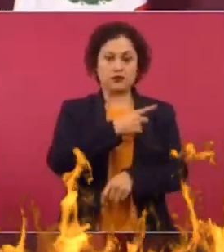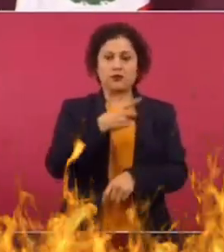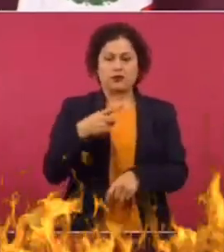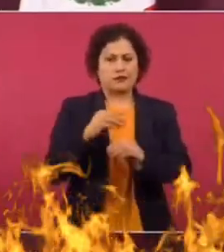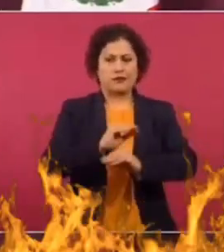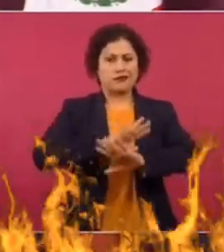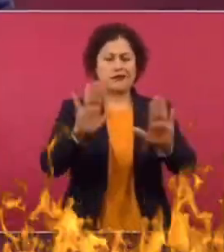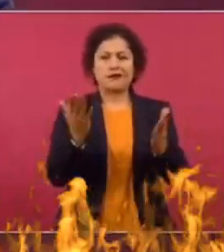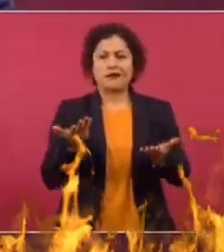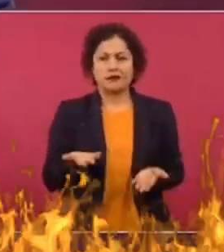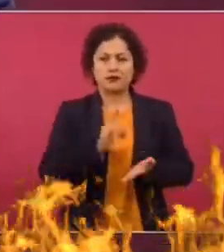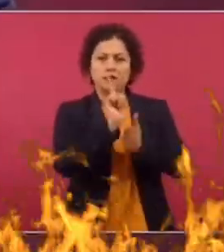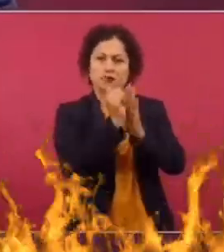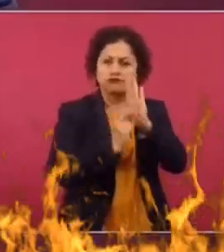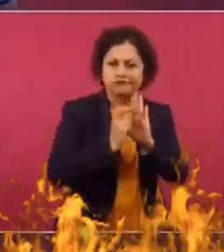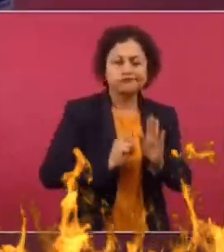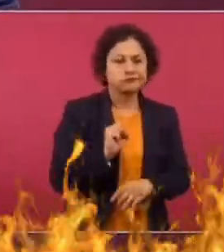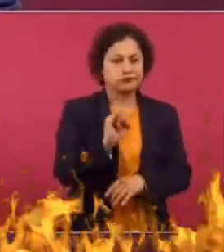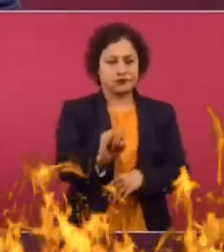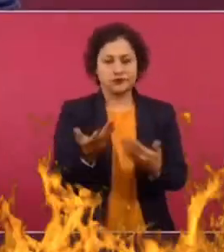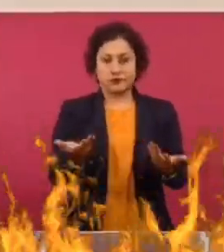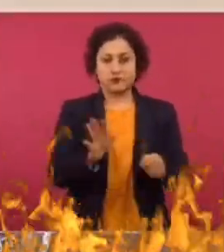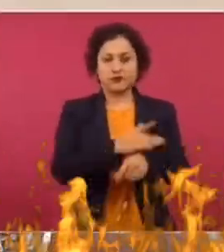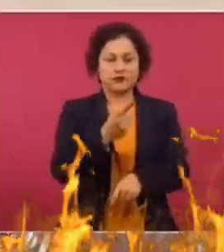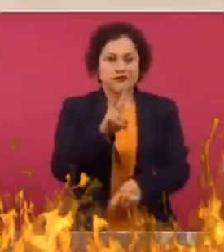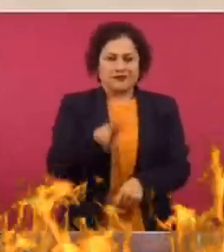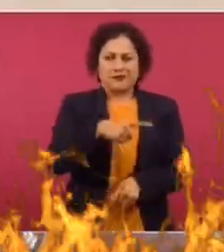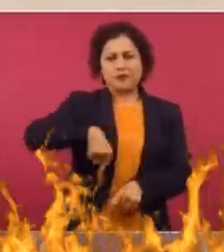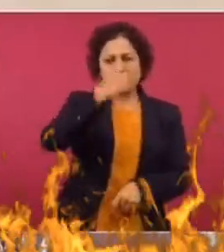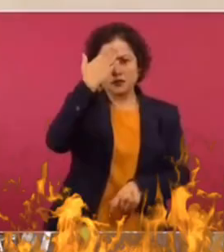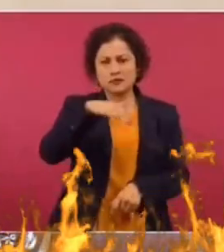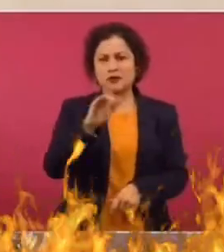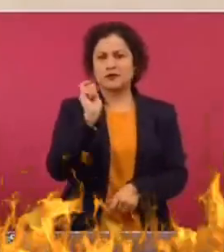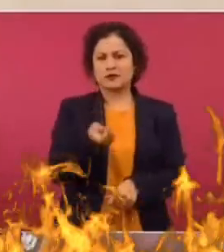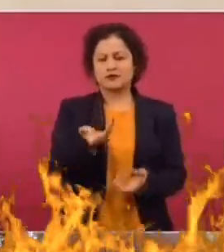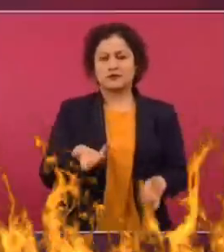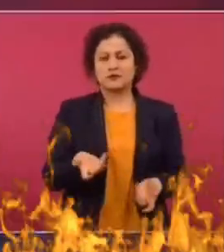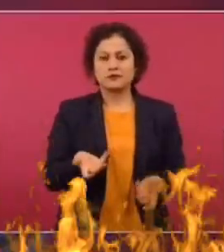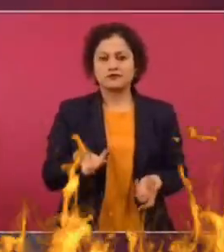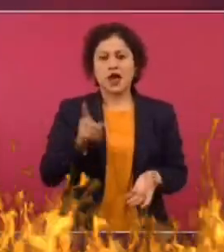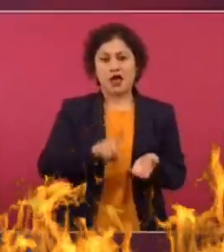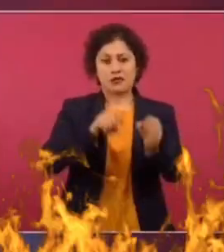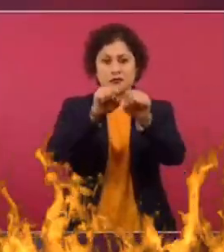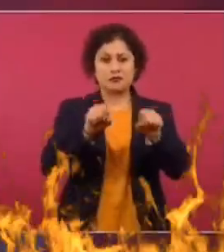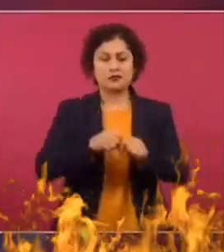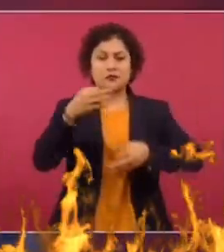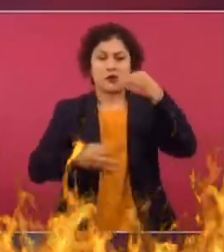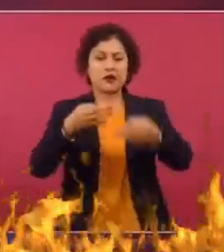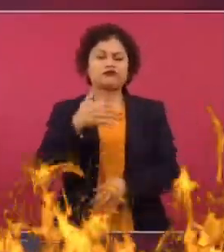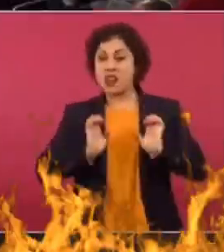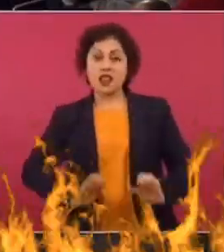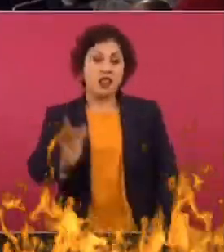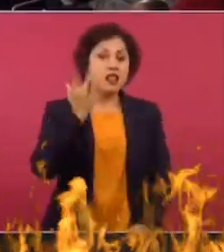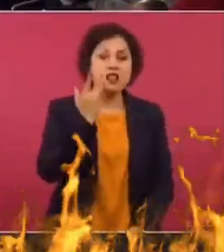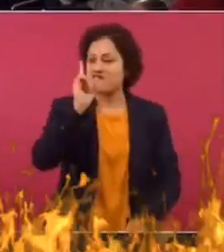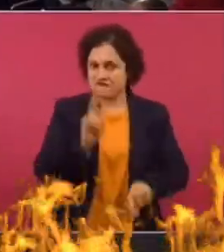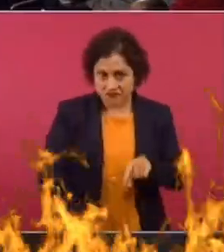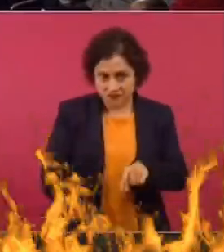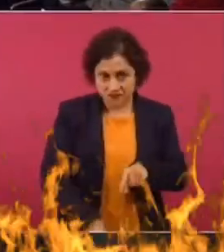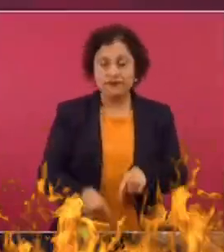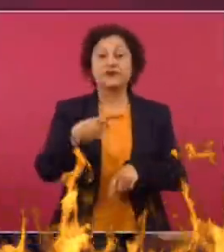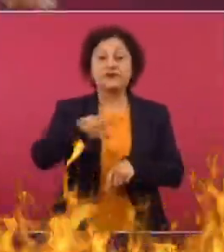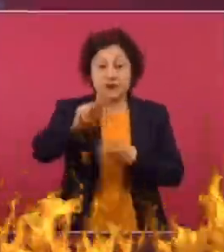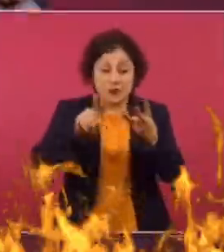cabo una reforma. Es indudable que existe mucha corrupción en el Poder Judicial. Pero en el caso del Poder